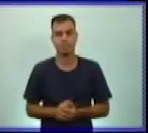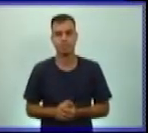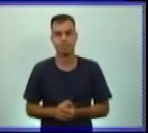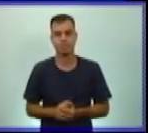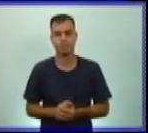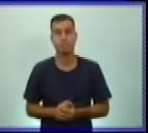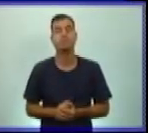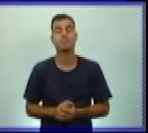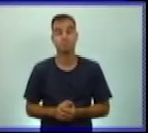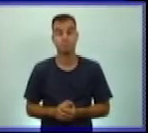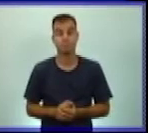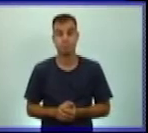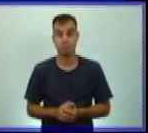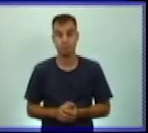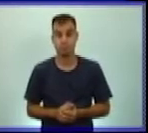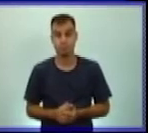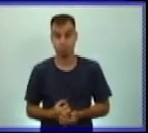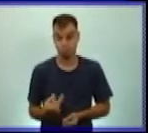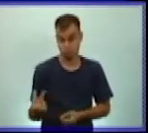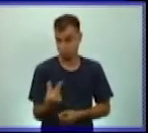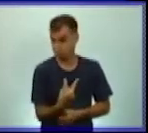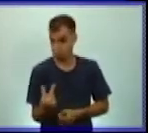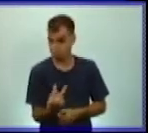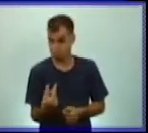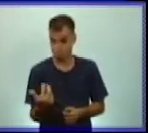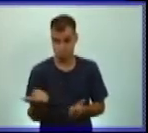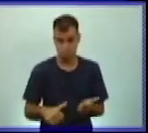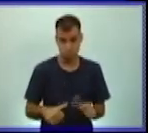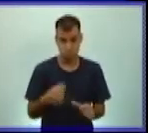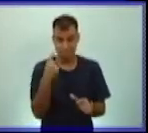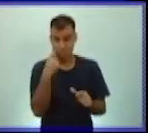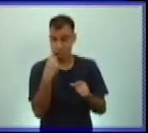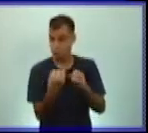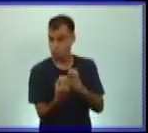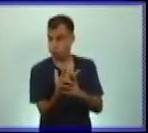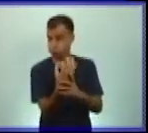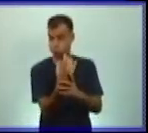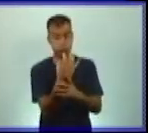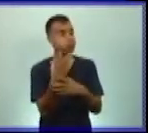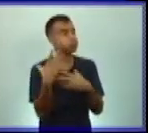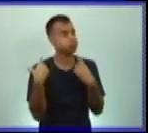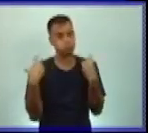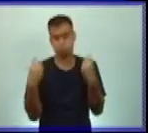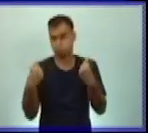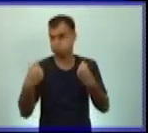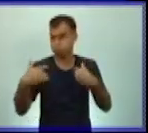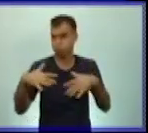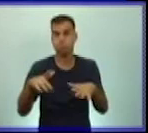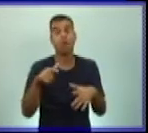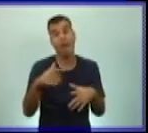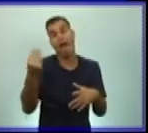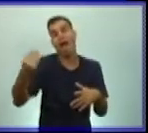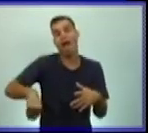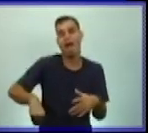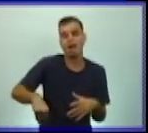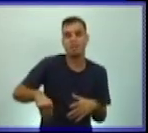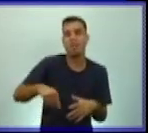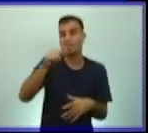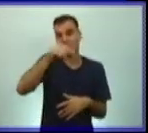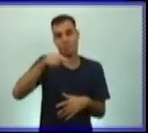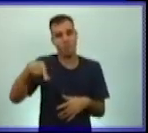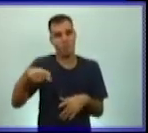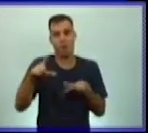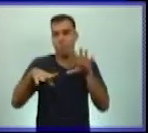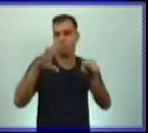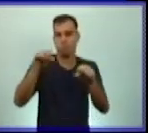Estas reacciones son reacciones que liberan gran cantidad de energía que es aprovechada por el hombre para diferentes